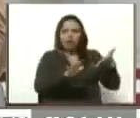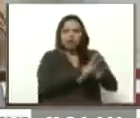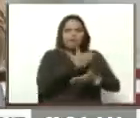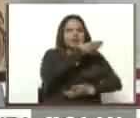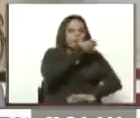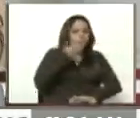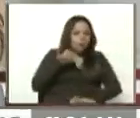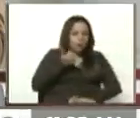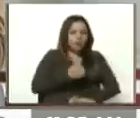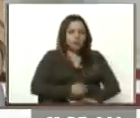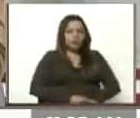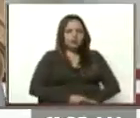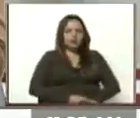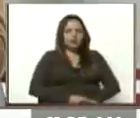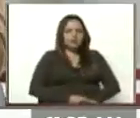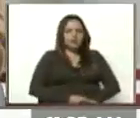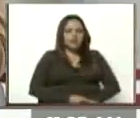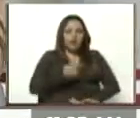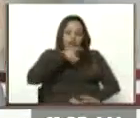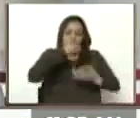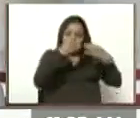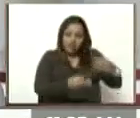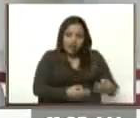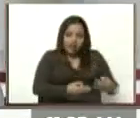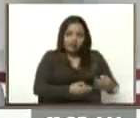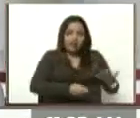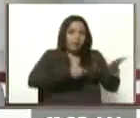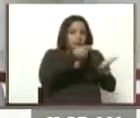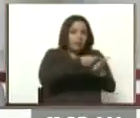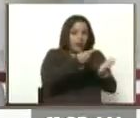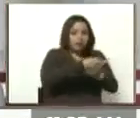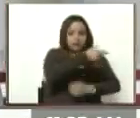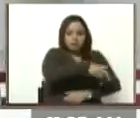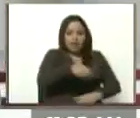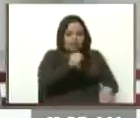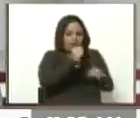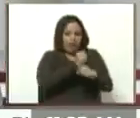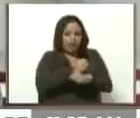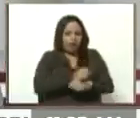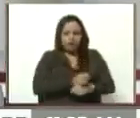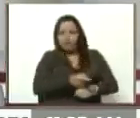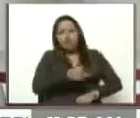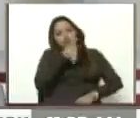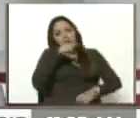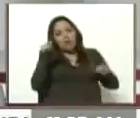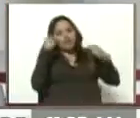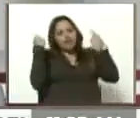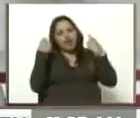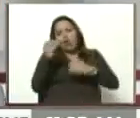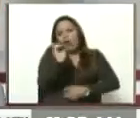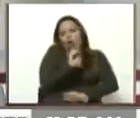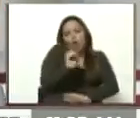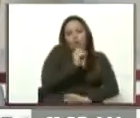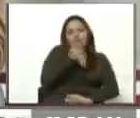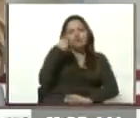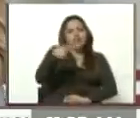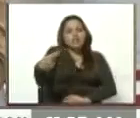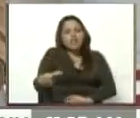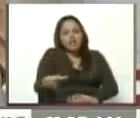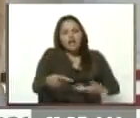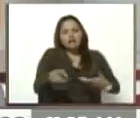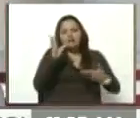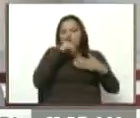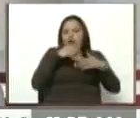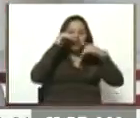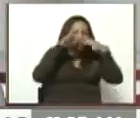mejorar con condiciones reales los salarios de los trabajadores. No es algo que ha sido olvidado, ni es producto de una política de desatención